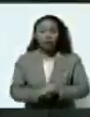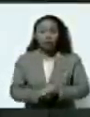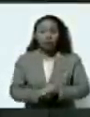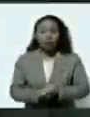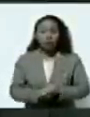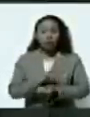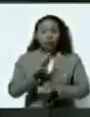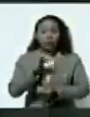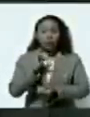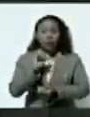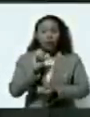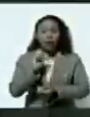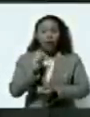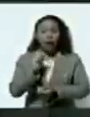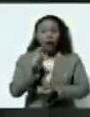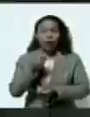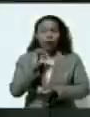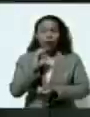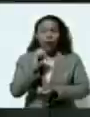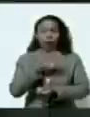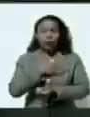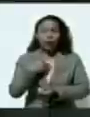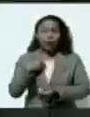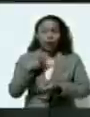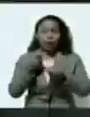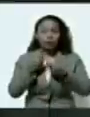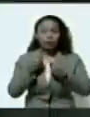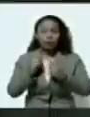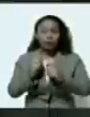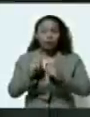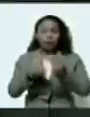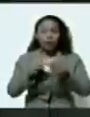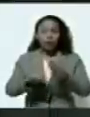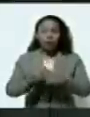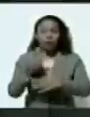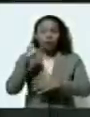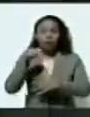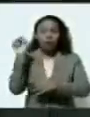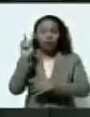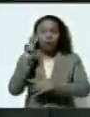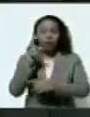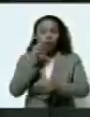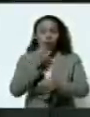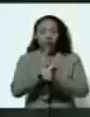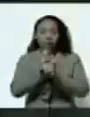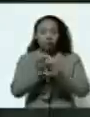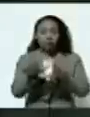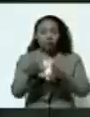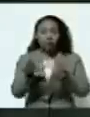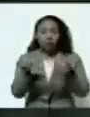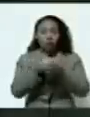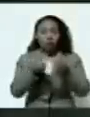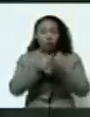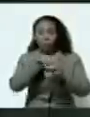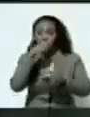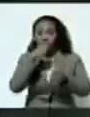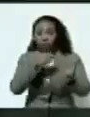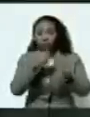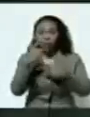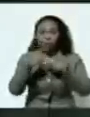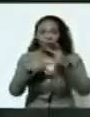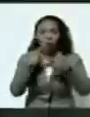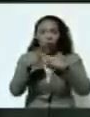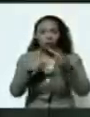Biallo tenía las pretensiones de fundar en Venezuela una red de narcotráfico, de